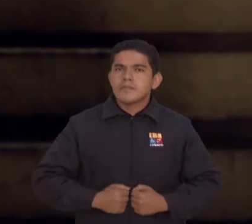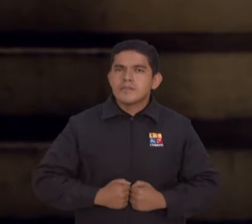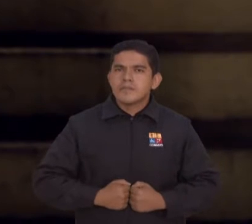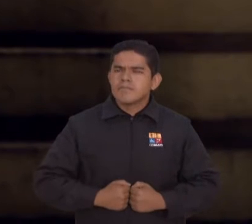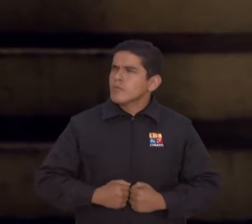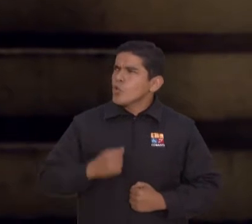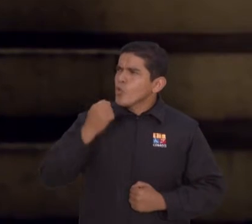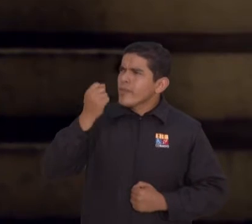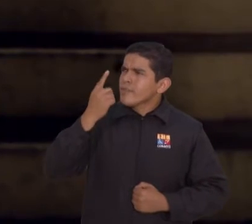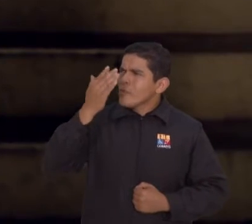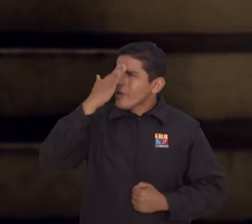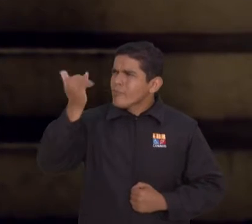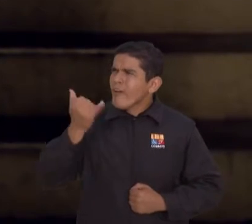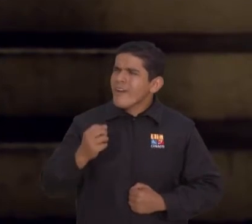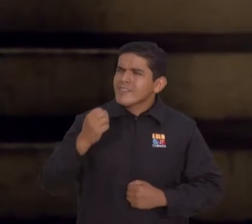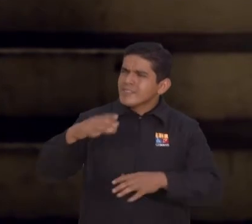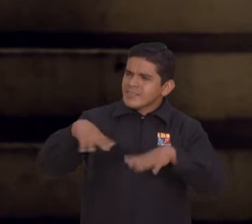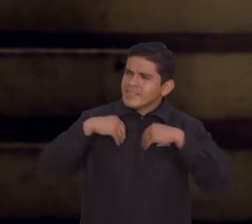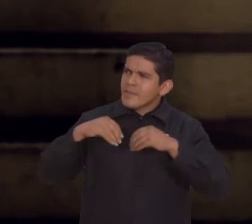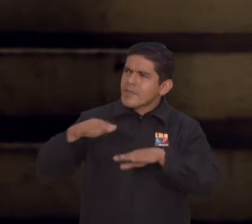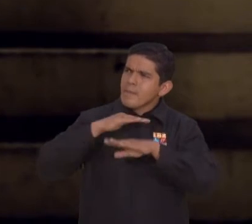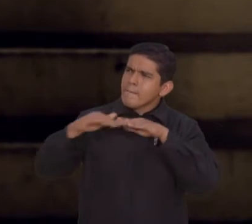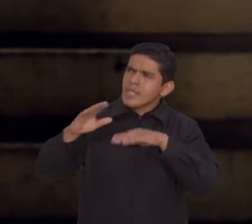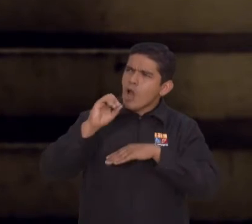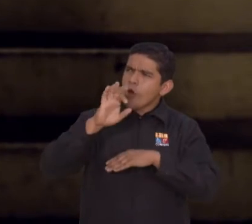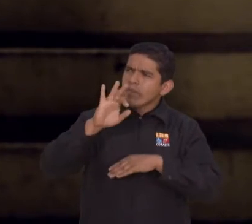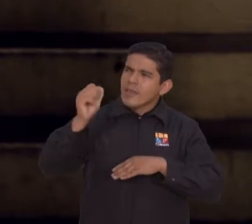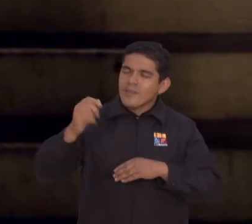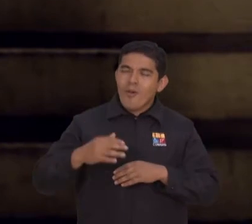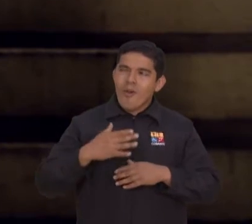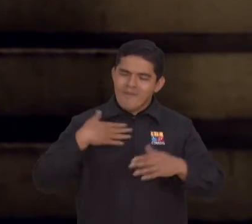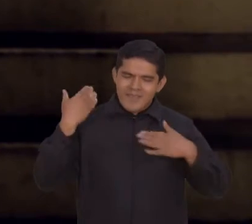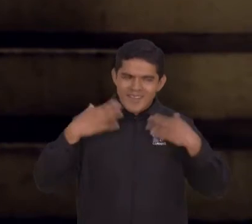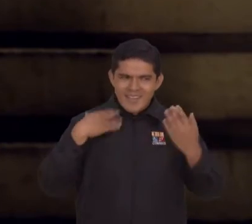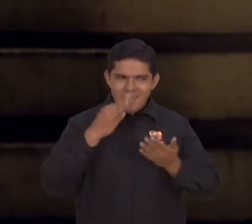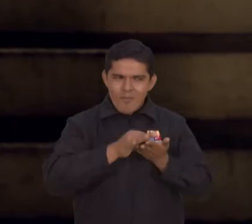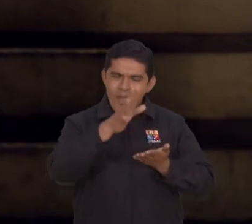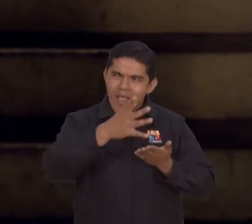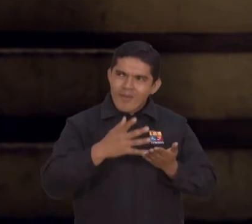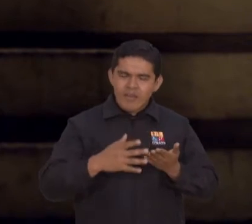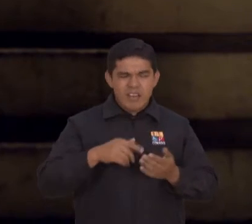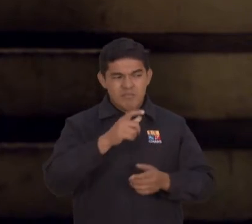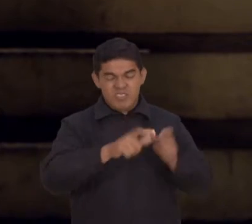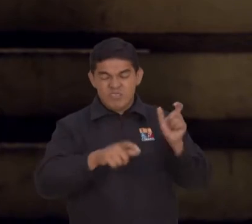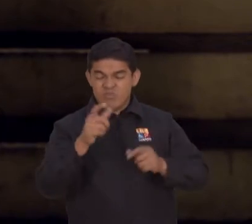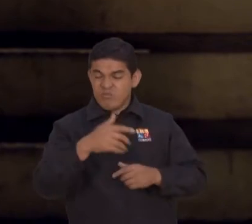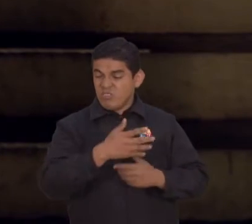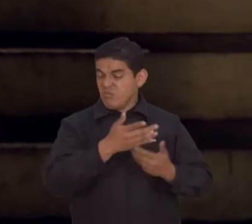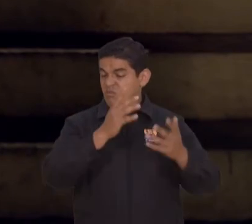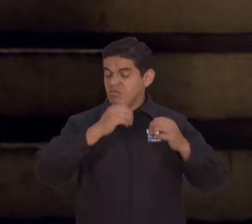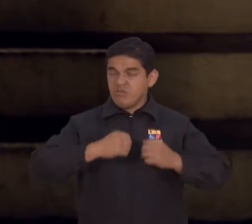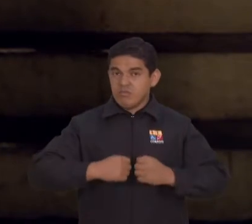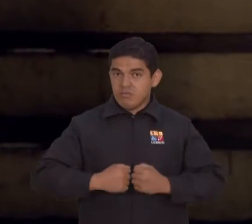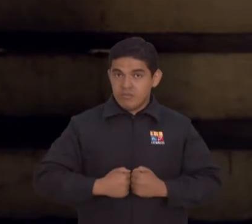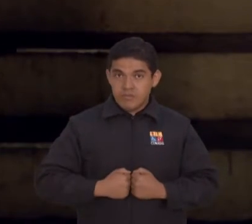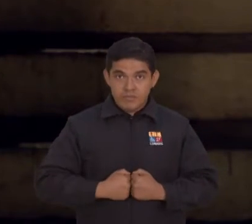No entiendo por qué no aceptaste la invitación de OTM. Es más divertido en el pueblo. Con gente de pueblo. Ay.